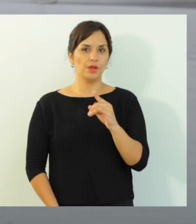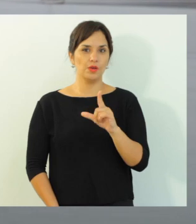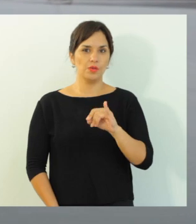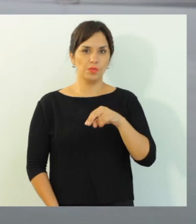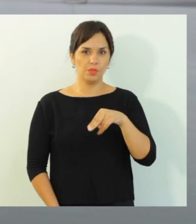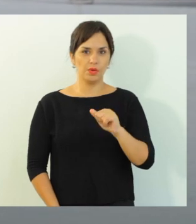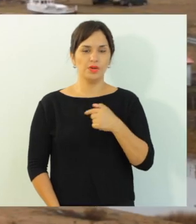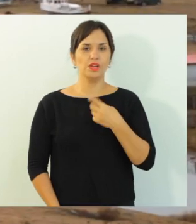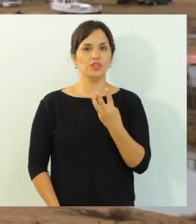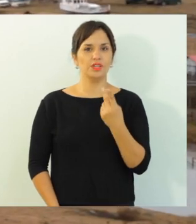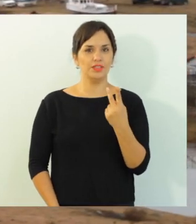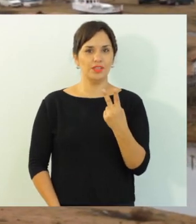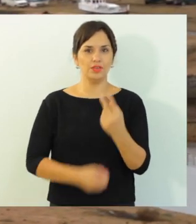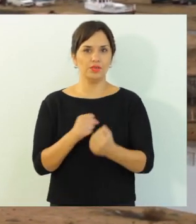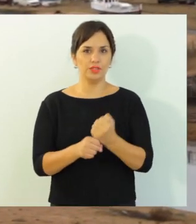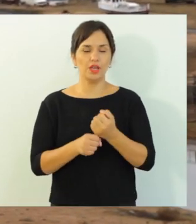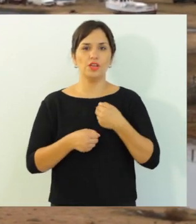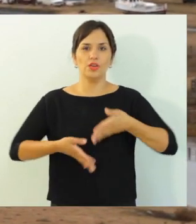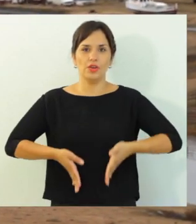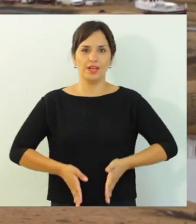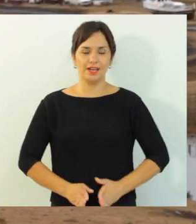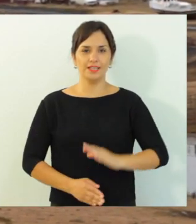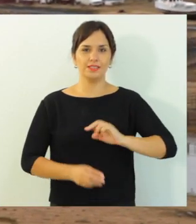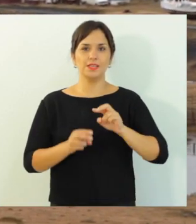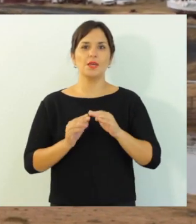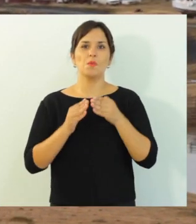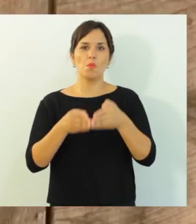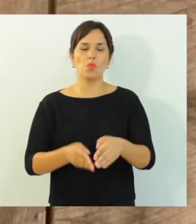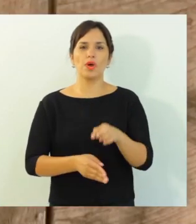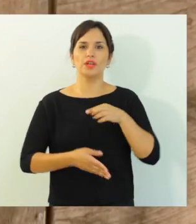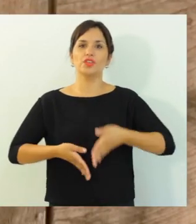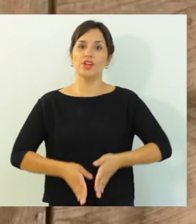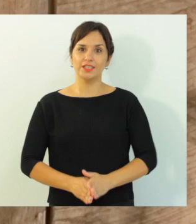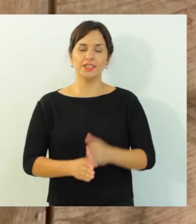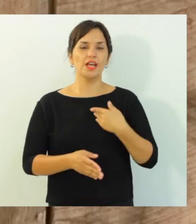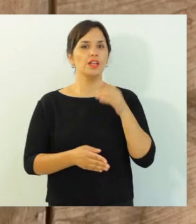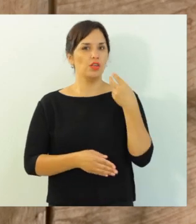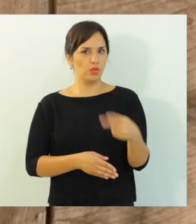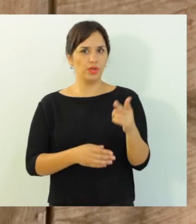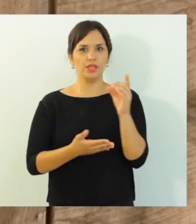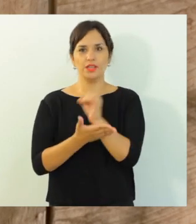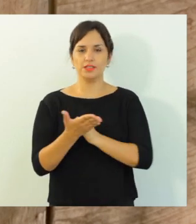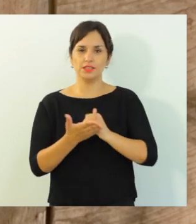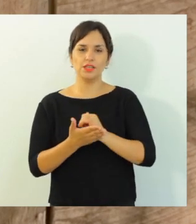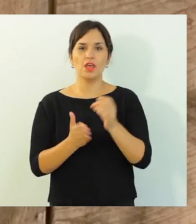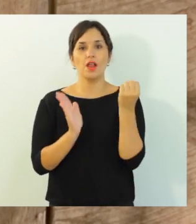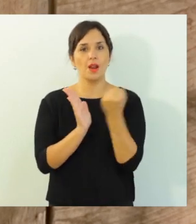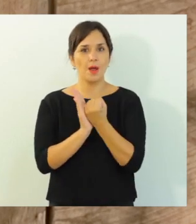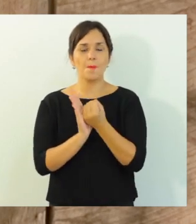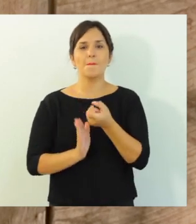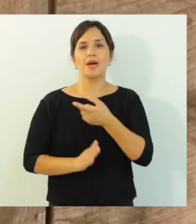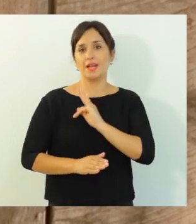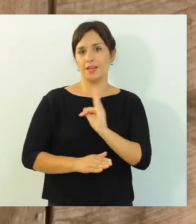nombre es Paulina Escobar, tengo 32 años, soy natalina y soy la dueña, fundadora y diseñadora de la marca Le Mouton Vert,